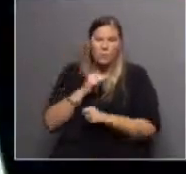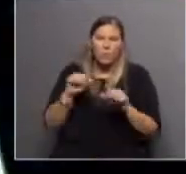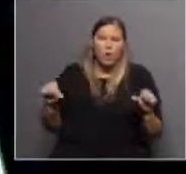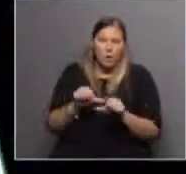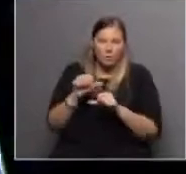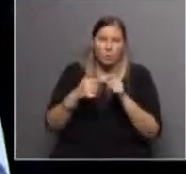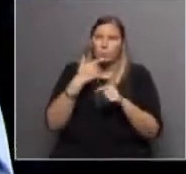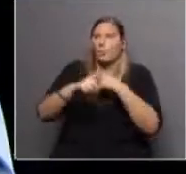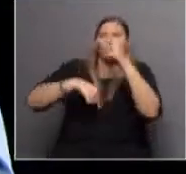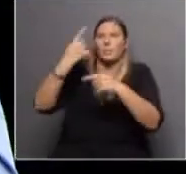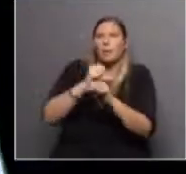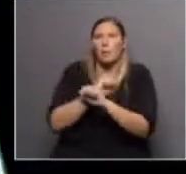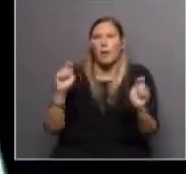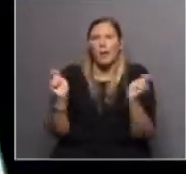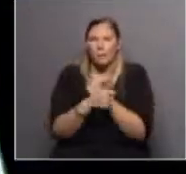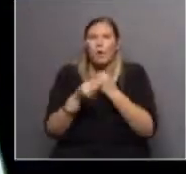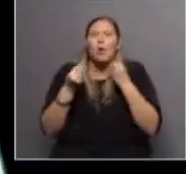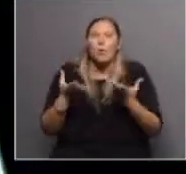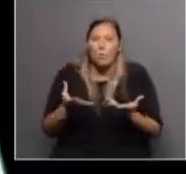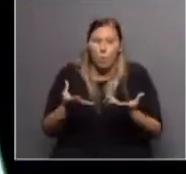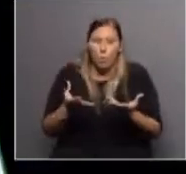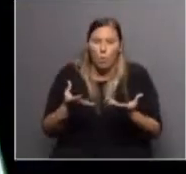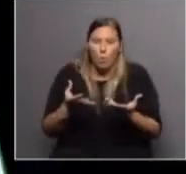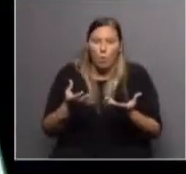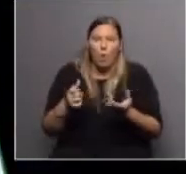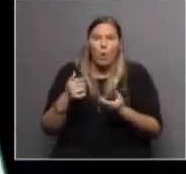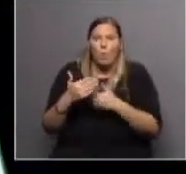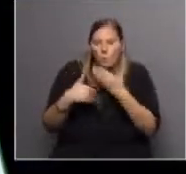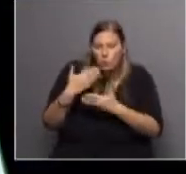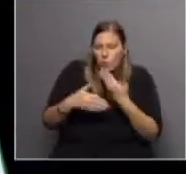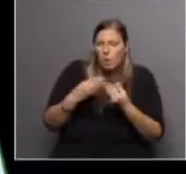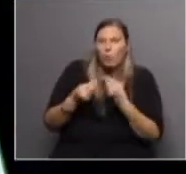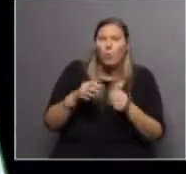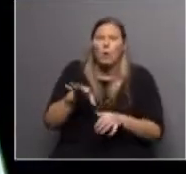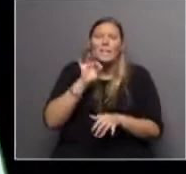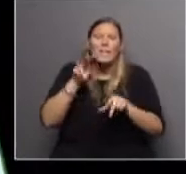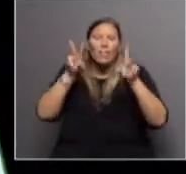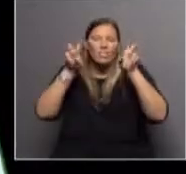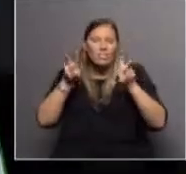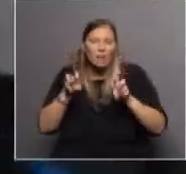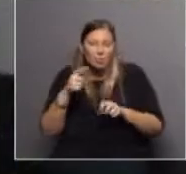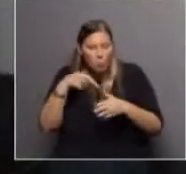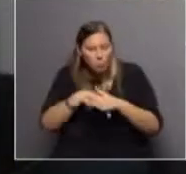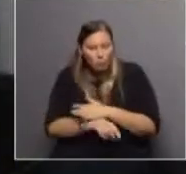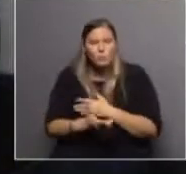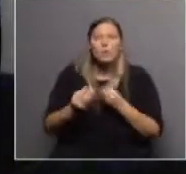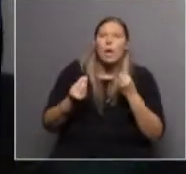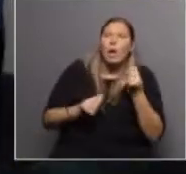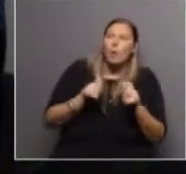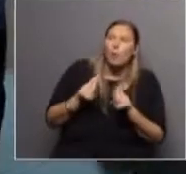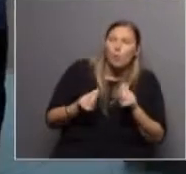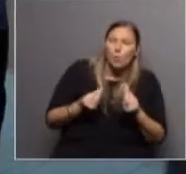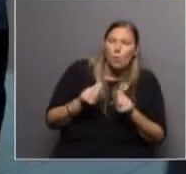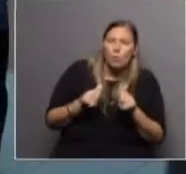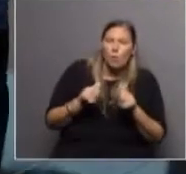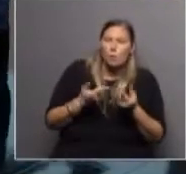pasado mañana. ¿Cómo se procesa? ¿Cómo empieza? ¿Cómo eligen los temas en los que profundizar? ¿Cómo se lleva hasta la